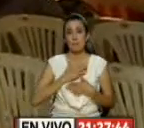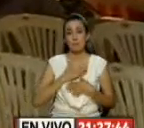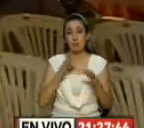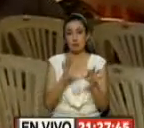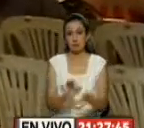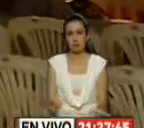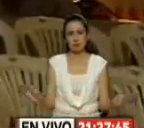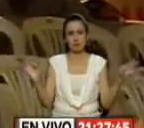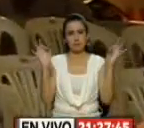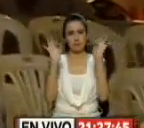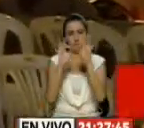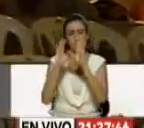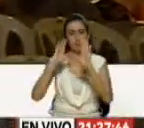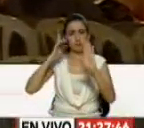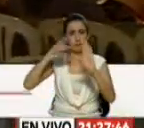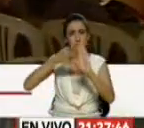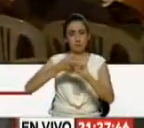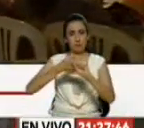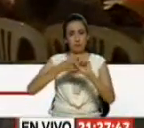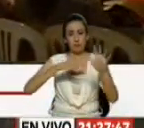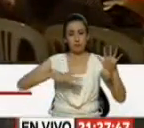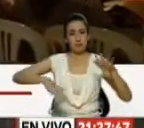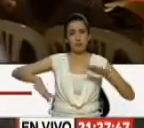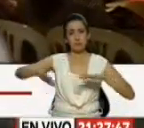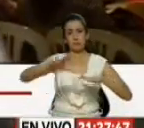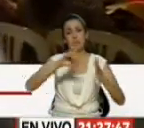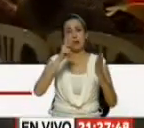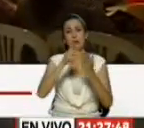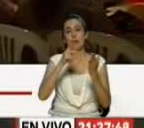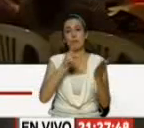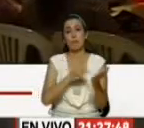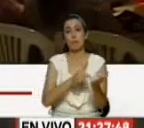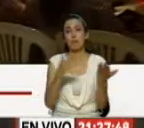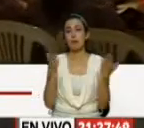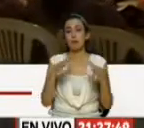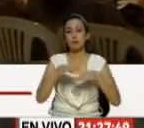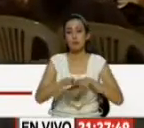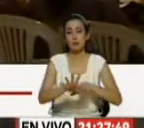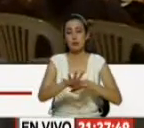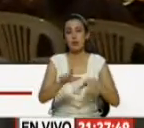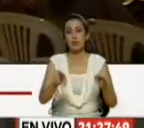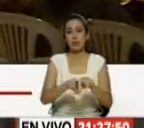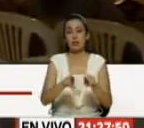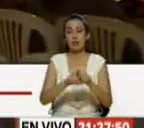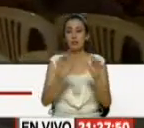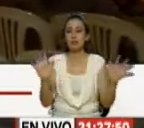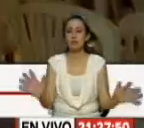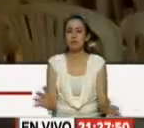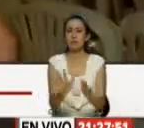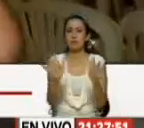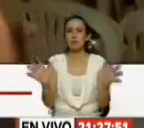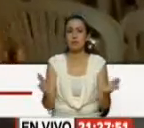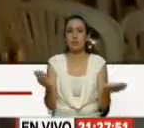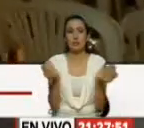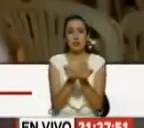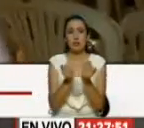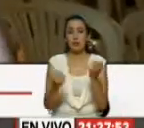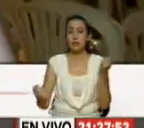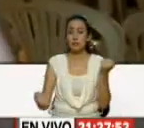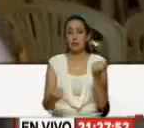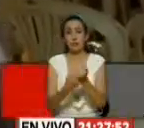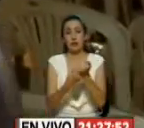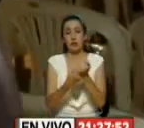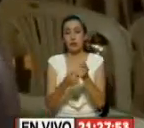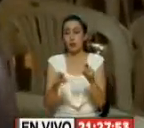importante que los chicos participen en estos programas y en estas charlas porque así ellos incentivan a reciclar. Con la ayuda de estas